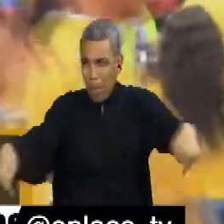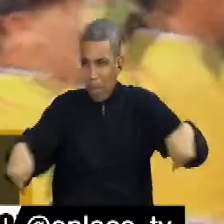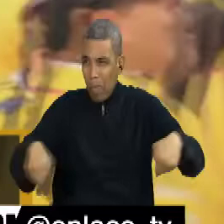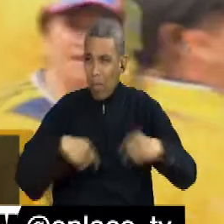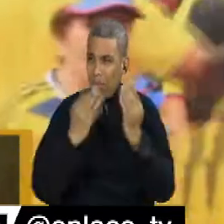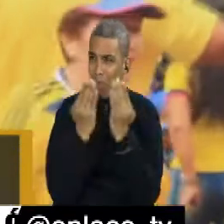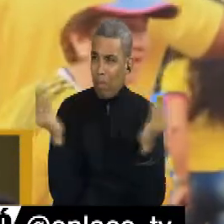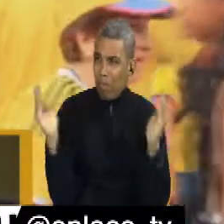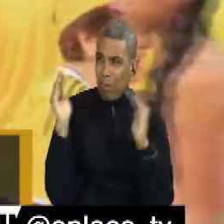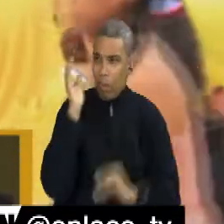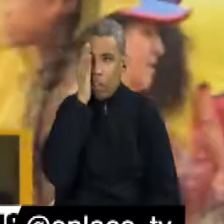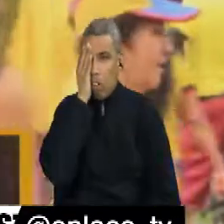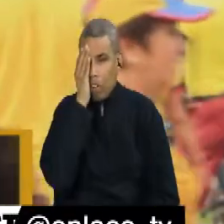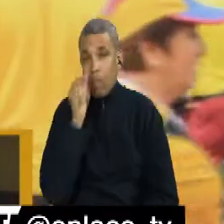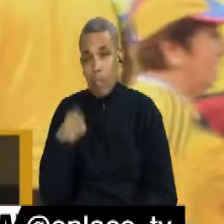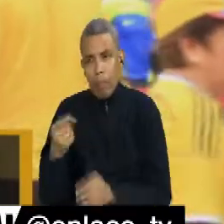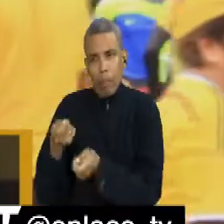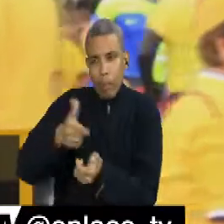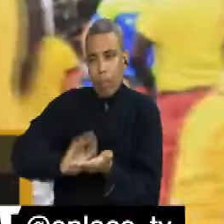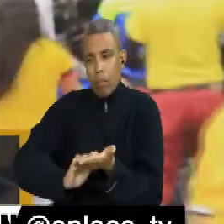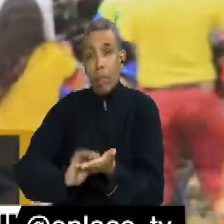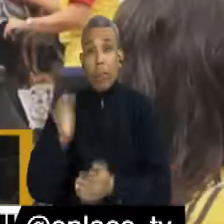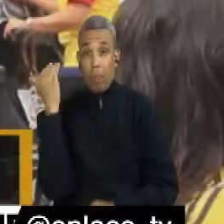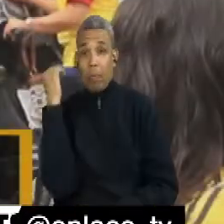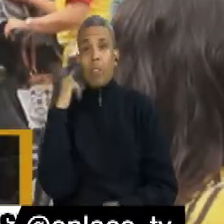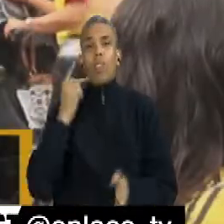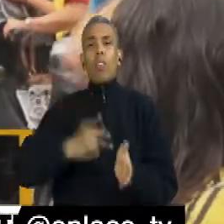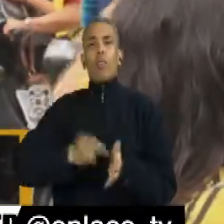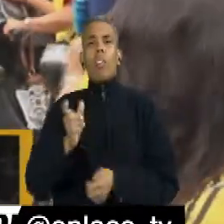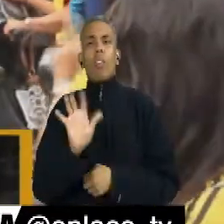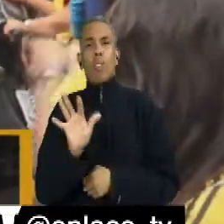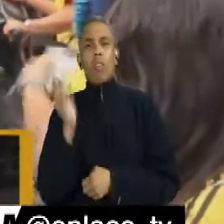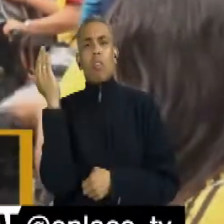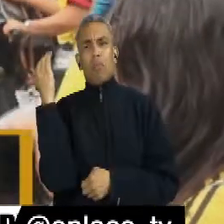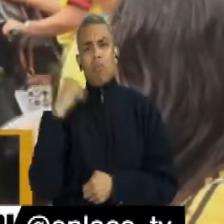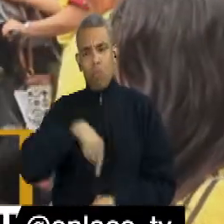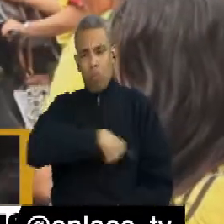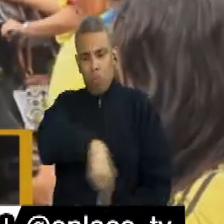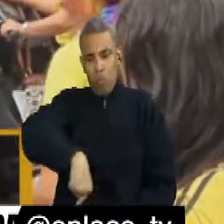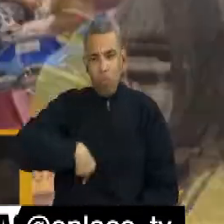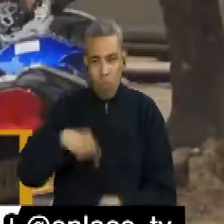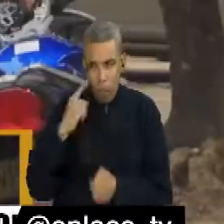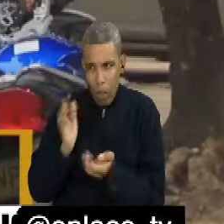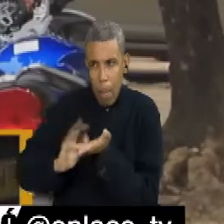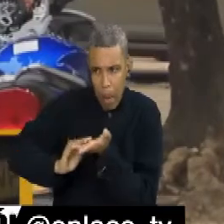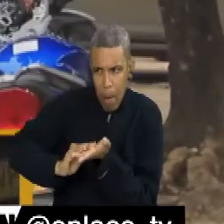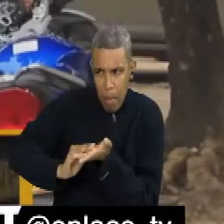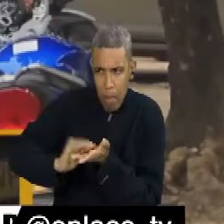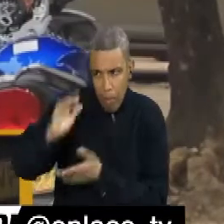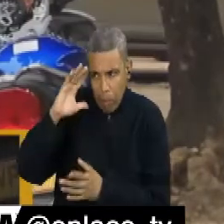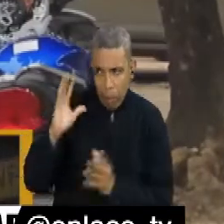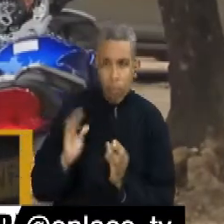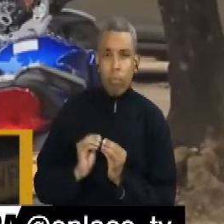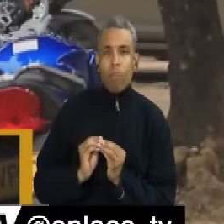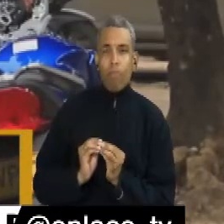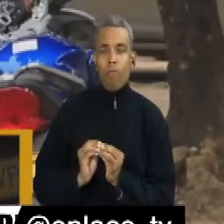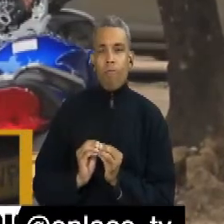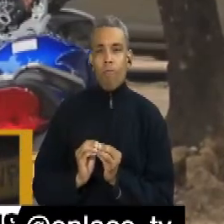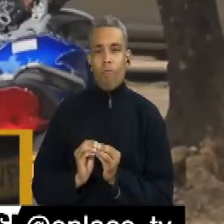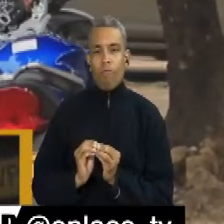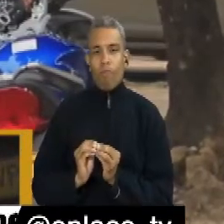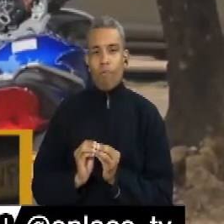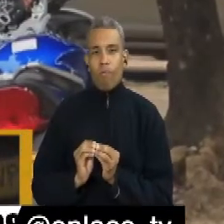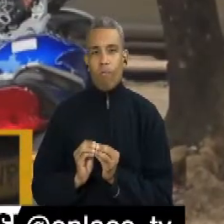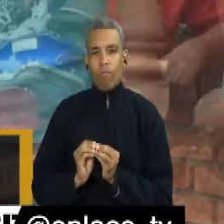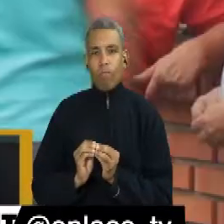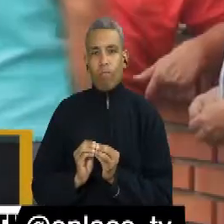Nosotros en el 2015 habíamos hecho una negociación con el gobierno y para asimilar el trabajo profesional, o sea, el